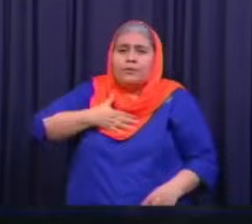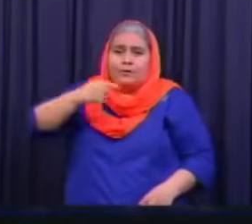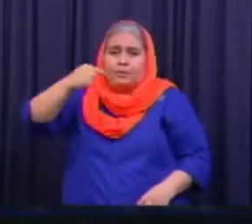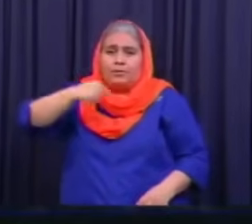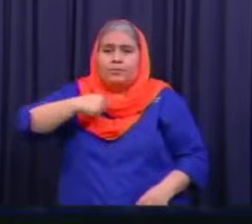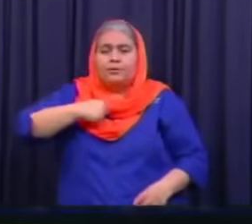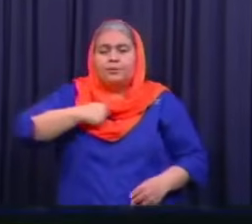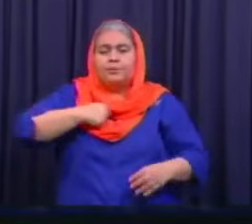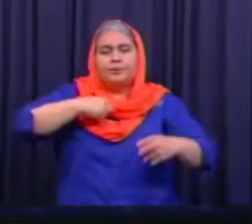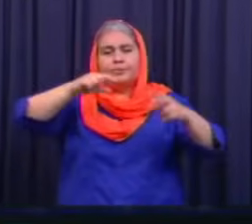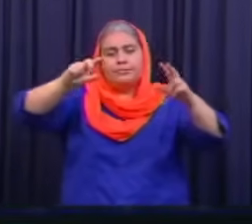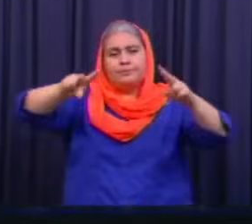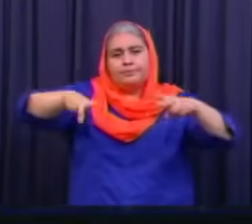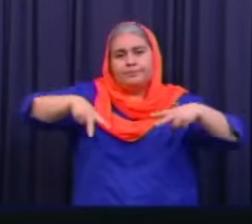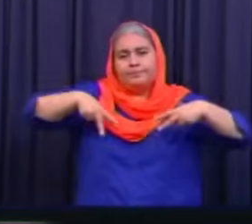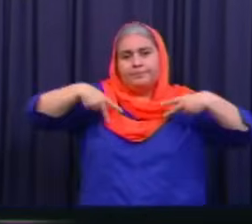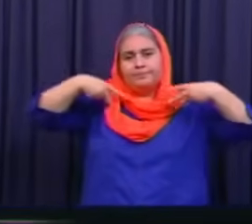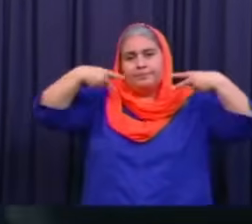transformo